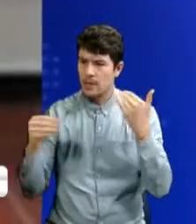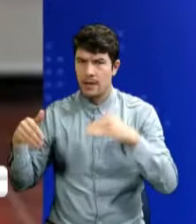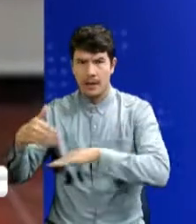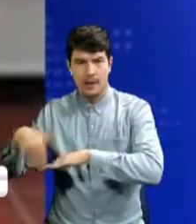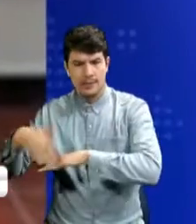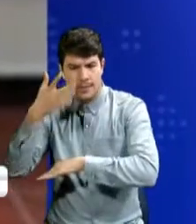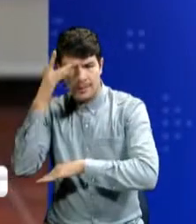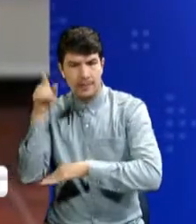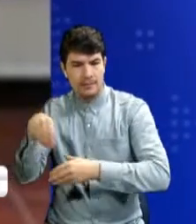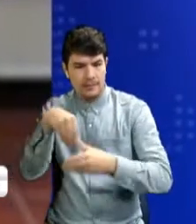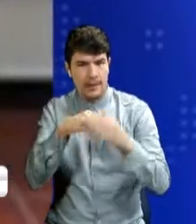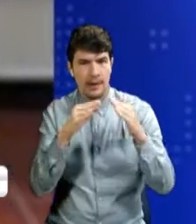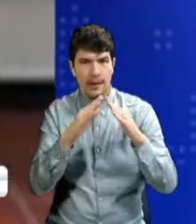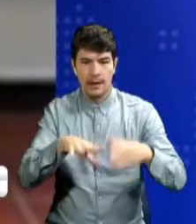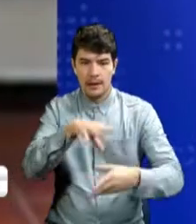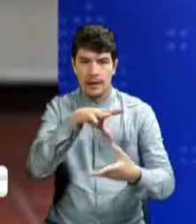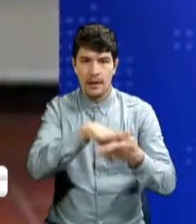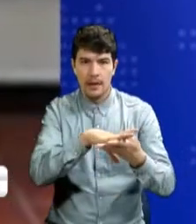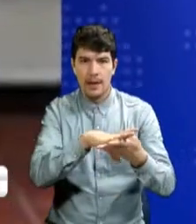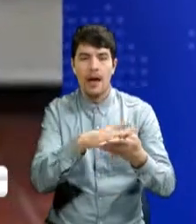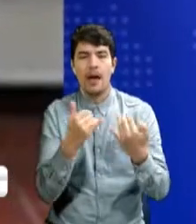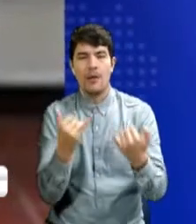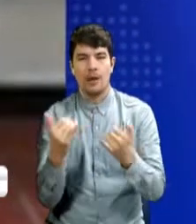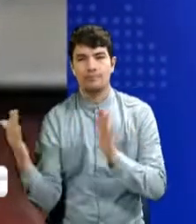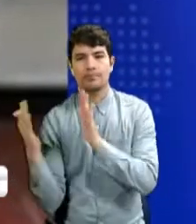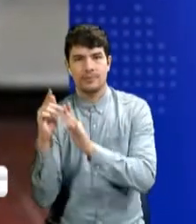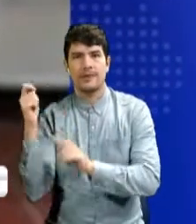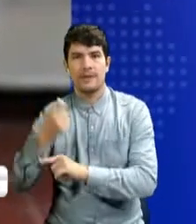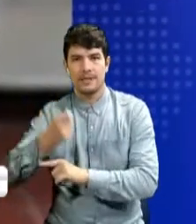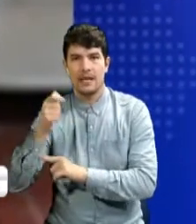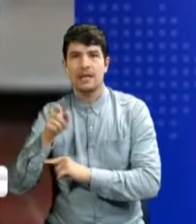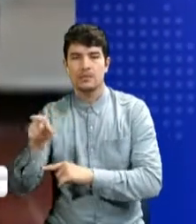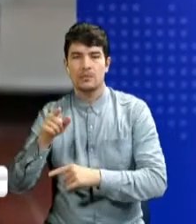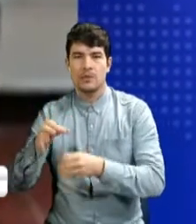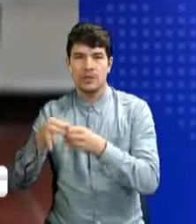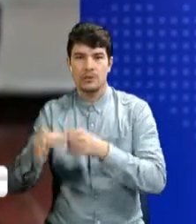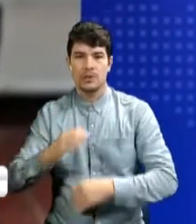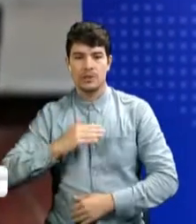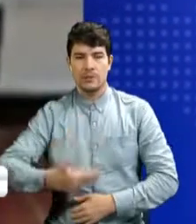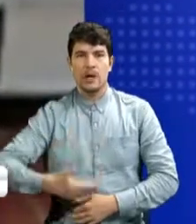reclusión. El sujeto fue dejado a disposición de la Fiscalía de Turno de Cimitarra